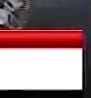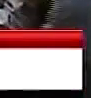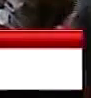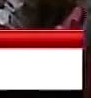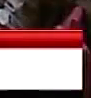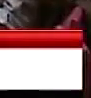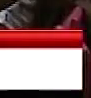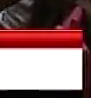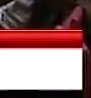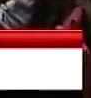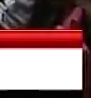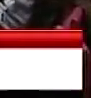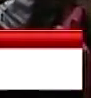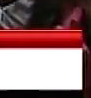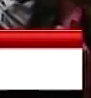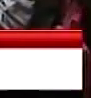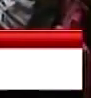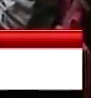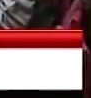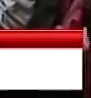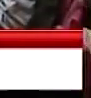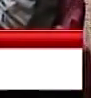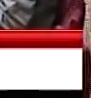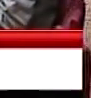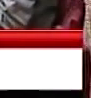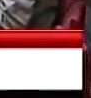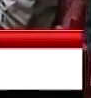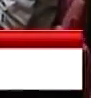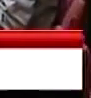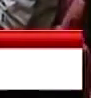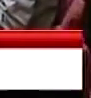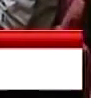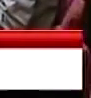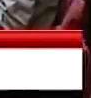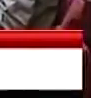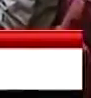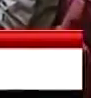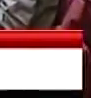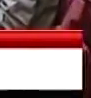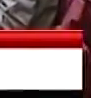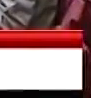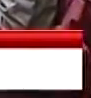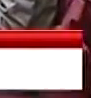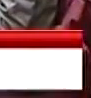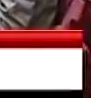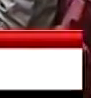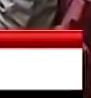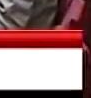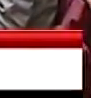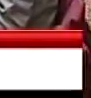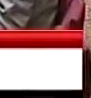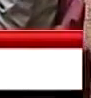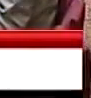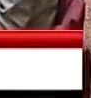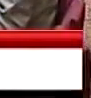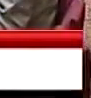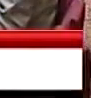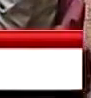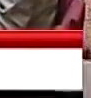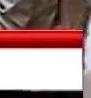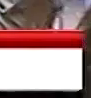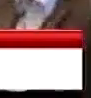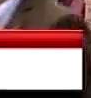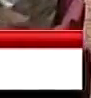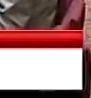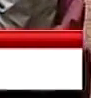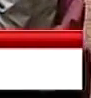Está con Rita González, 11, y con Rita Tapia, 12, con acuerdo reglamentario. Señores congresistas que estén de acuerdo